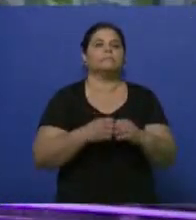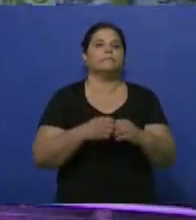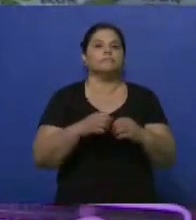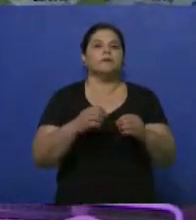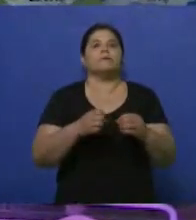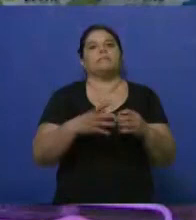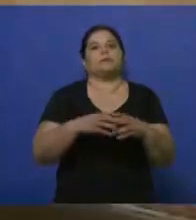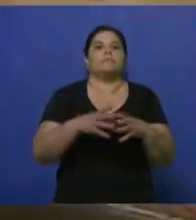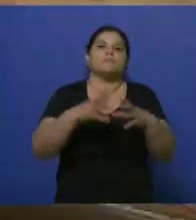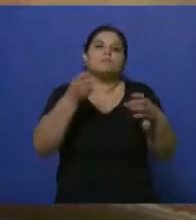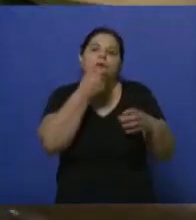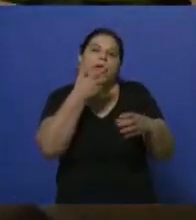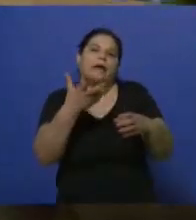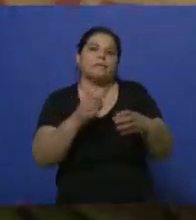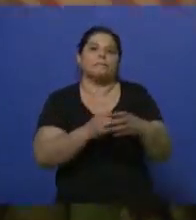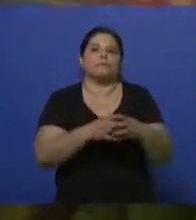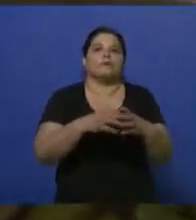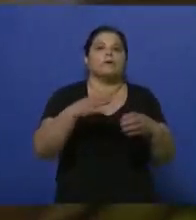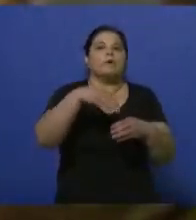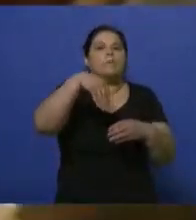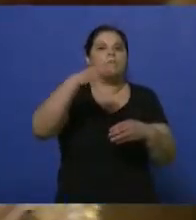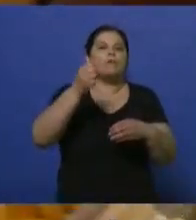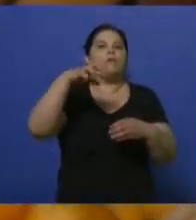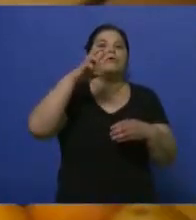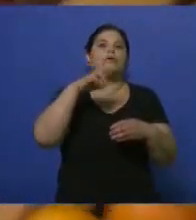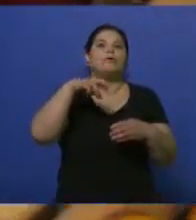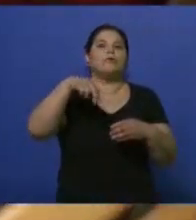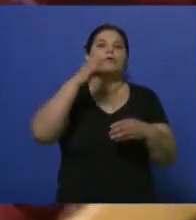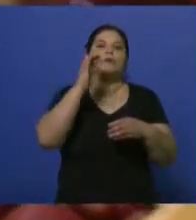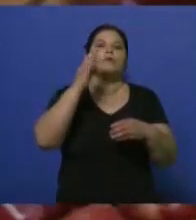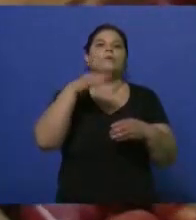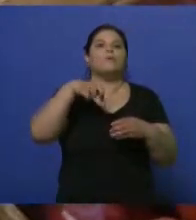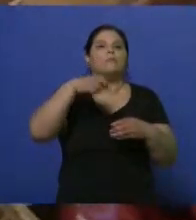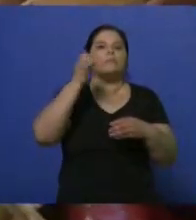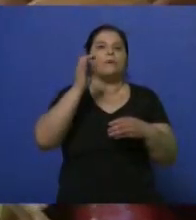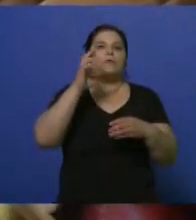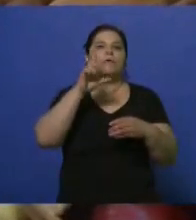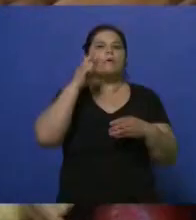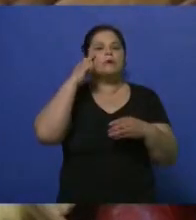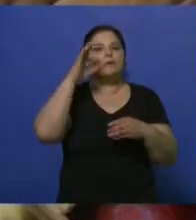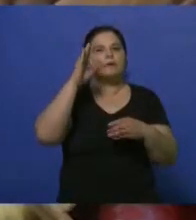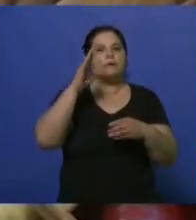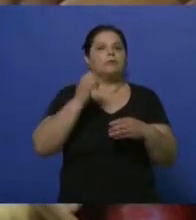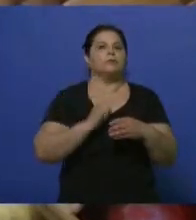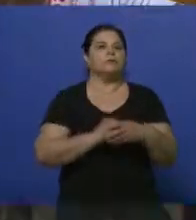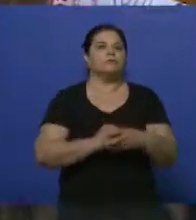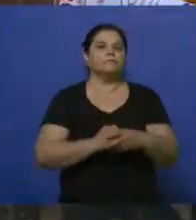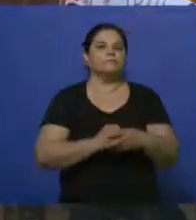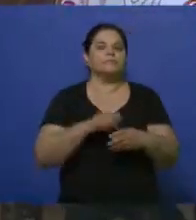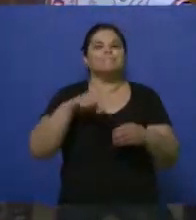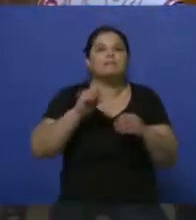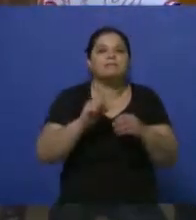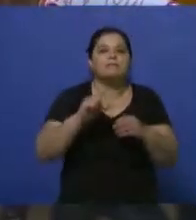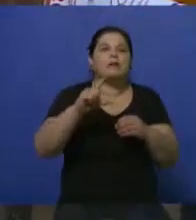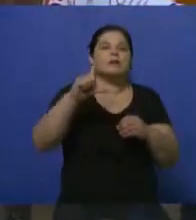Oligopolio, monopolio, es decir, claro, que tienen algún poder sobre el mercado en mercados un poco menos competitivos. De todas maneras, también está claro que la inflación